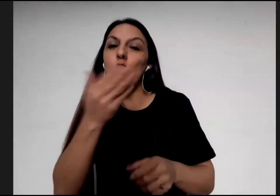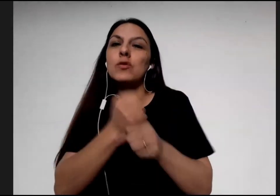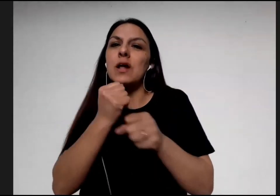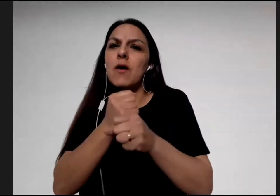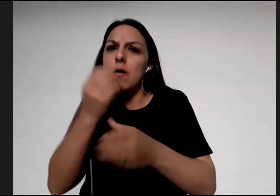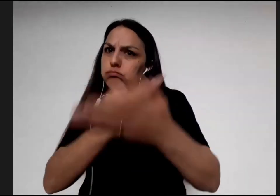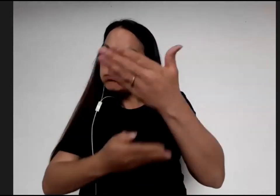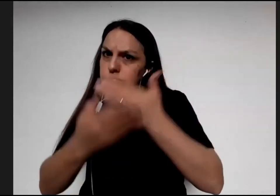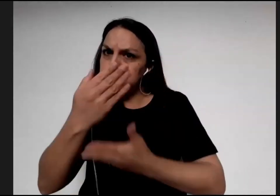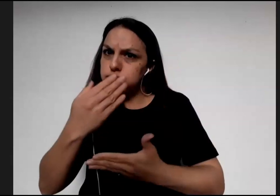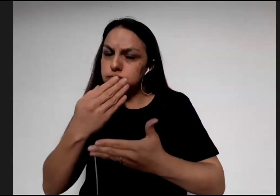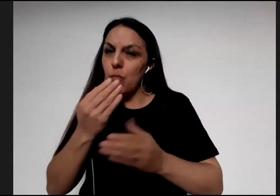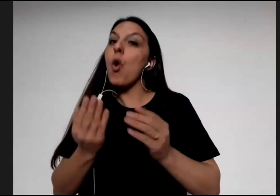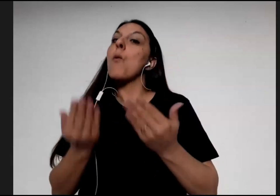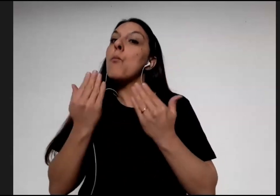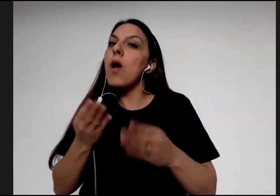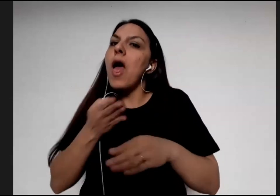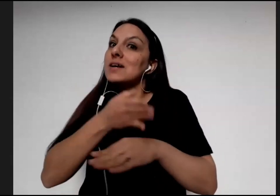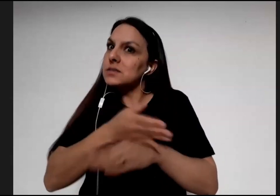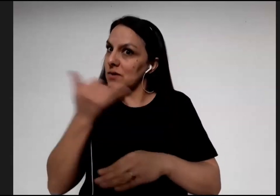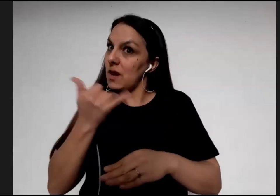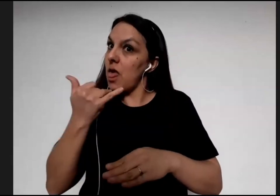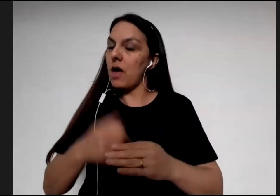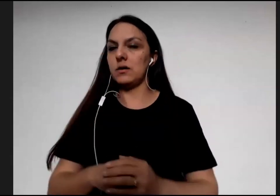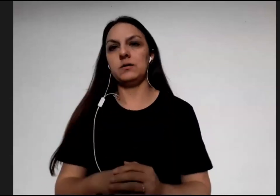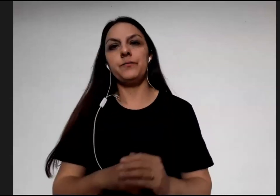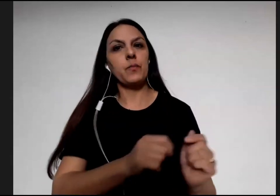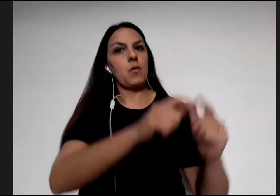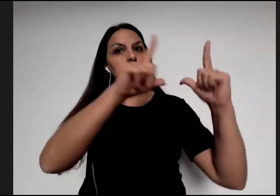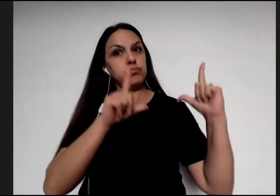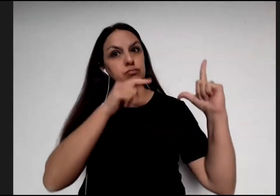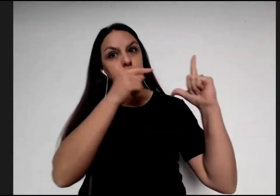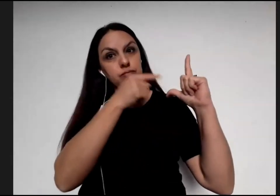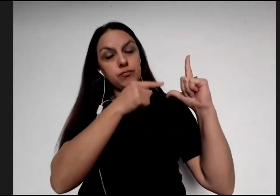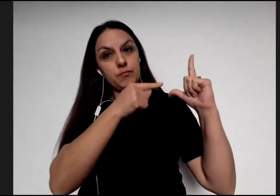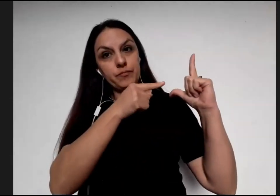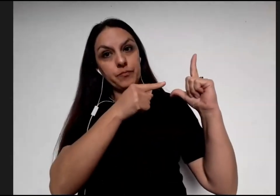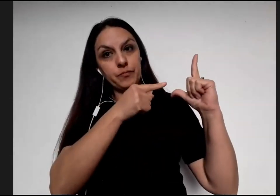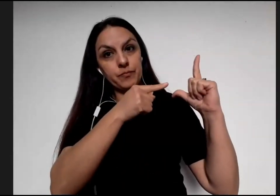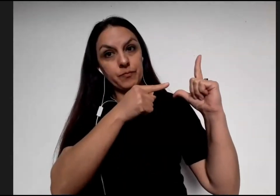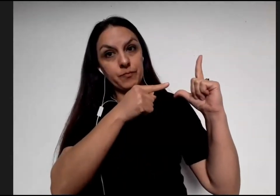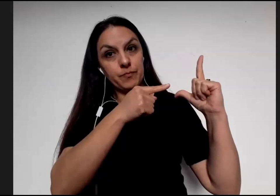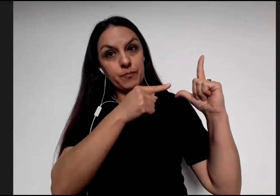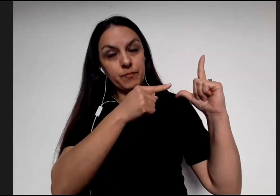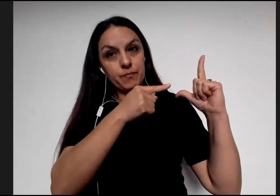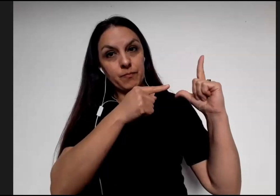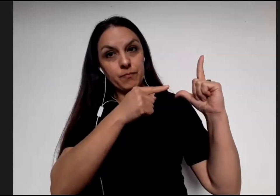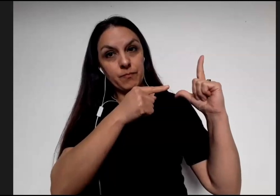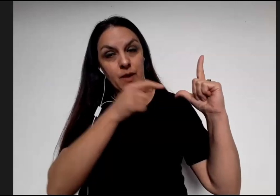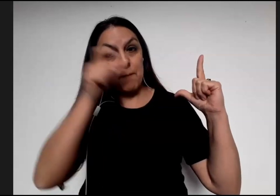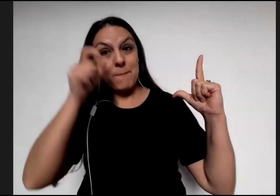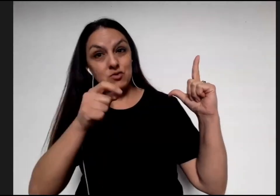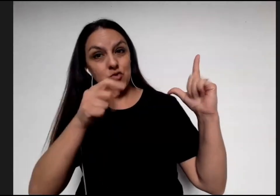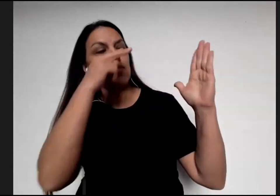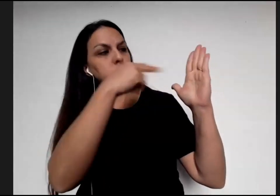accesible. El power que se va a pasar, a medida que lo va pasando, va a leer lo que dice para